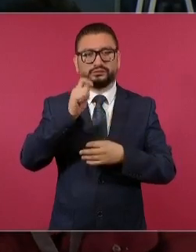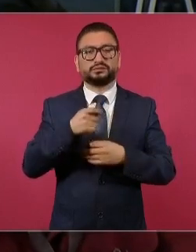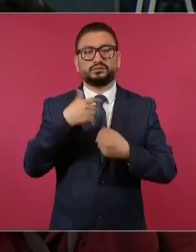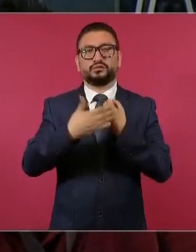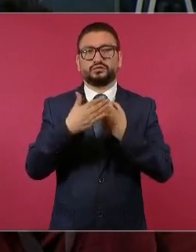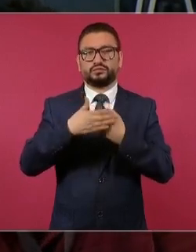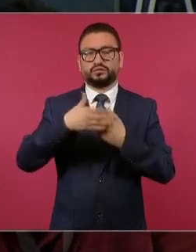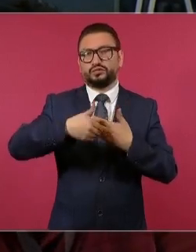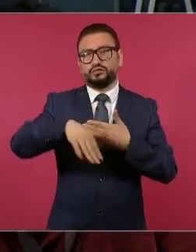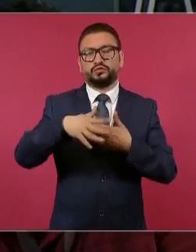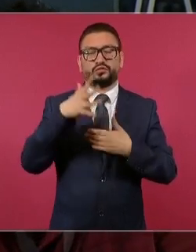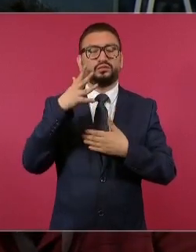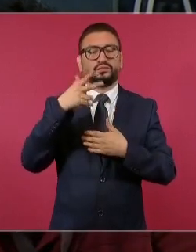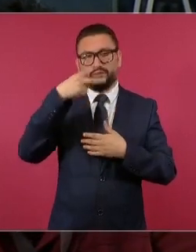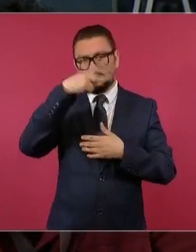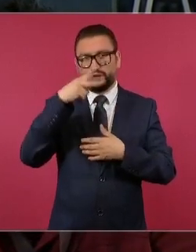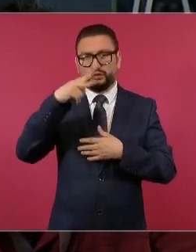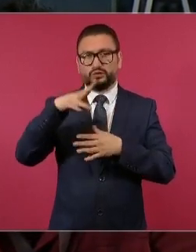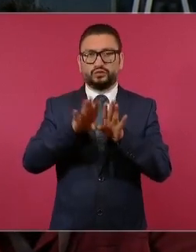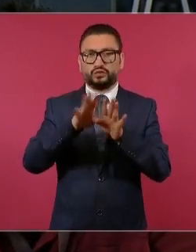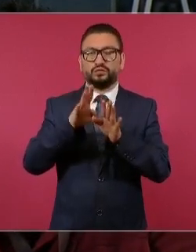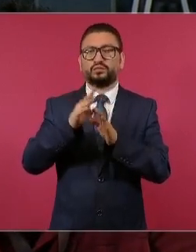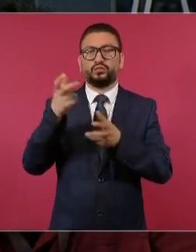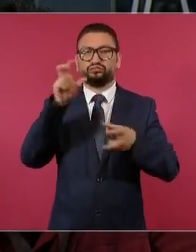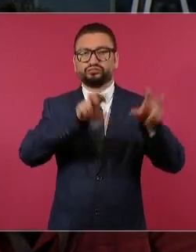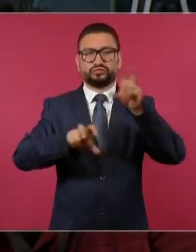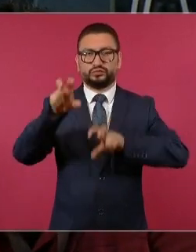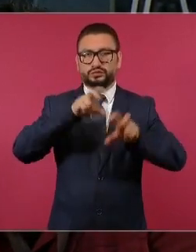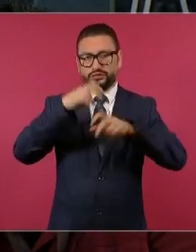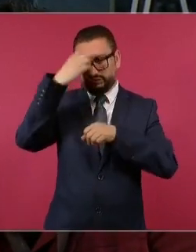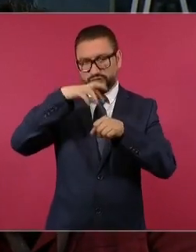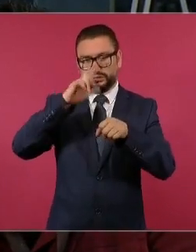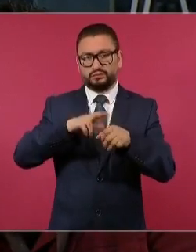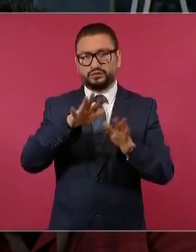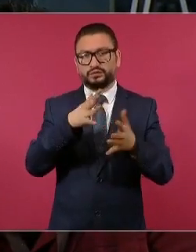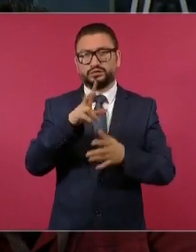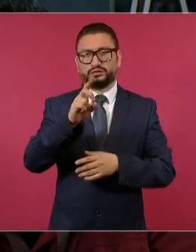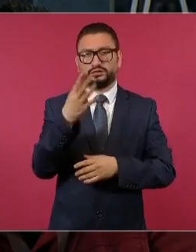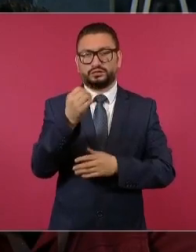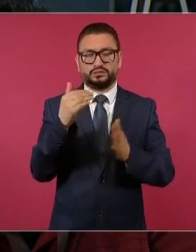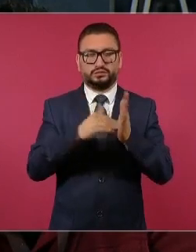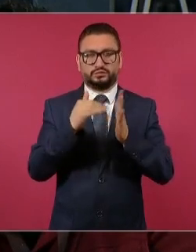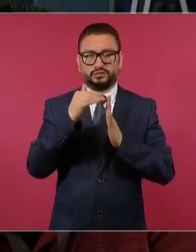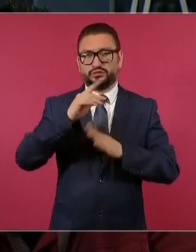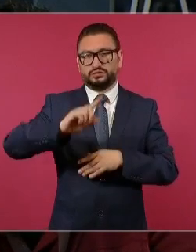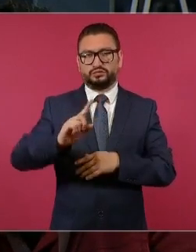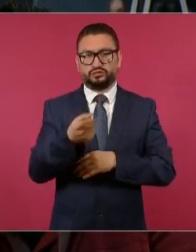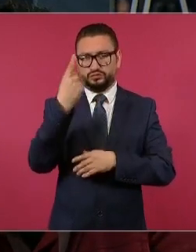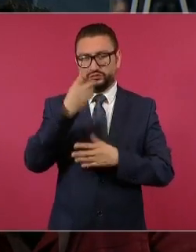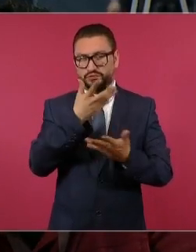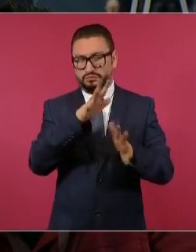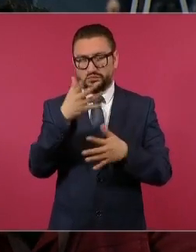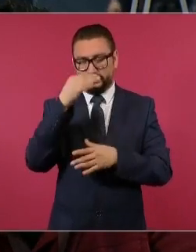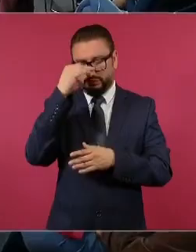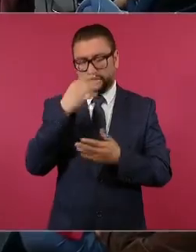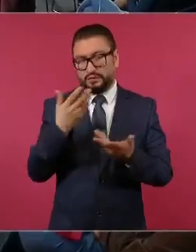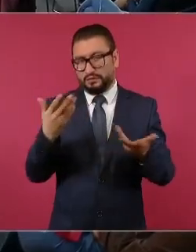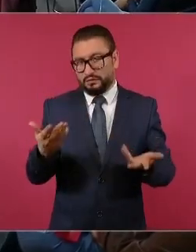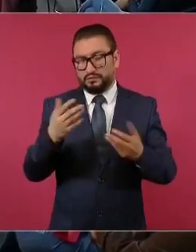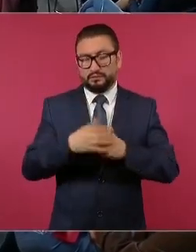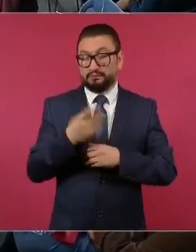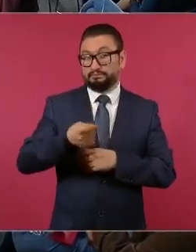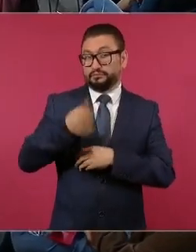que México rompa récord en captación de inversión extranjera, ¿no? Por alrededor de 39 mil millones de dólares, que es lo que se estima. Y en